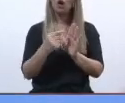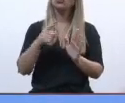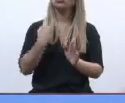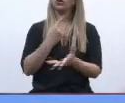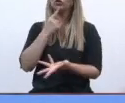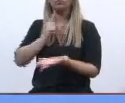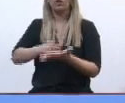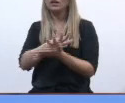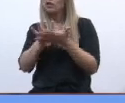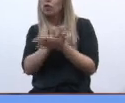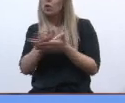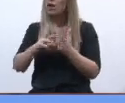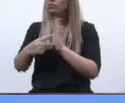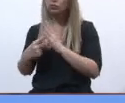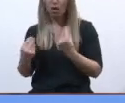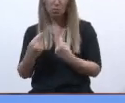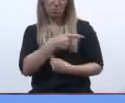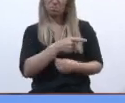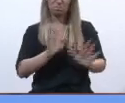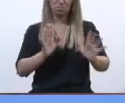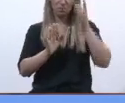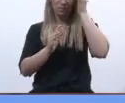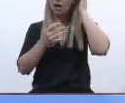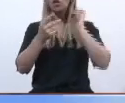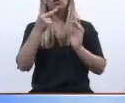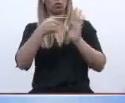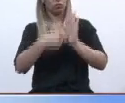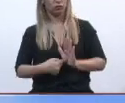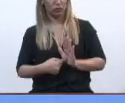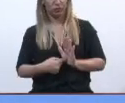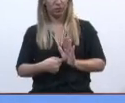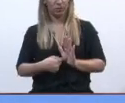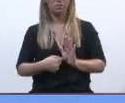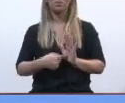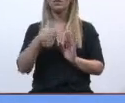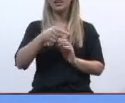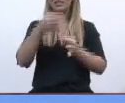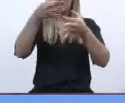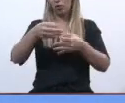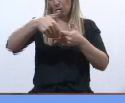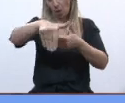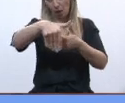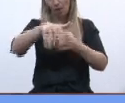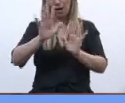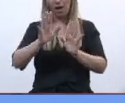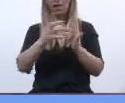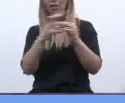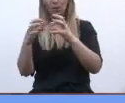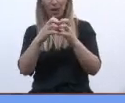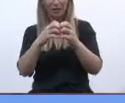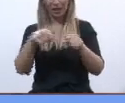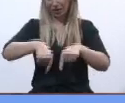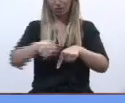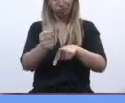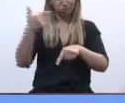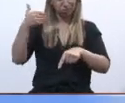resolver nosotros los temas. Y se basan en dos cuestiones. Artavia Murillo, que seguramente aparecerá en el debate, Artavia Murillo no